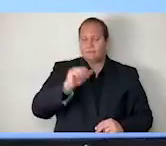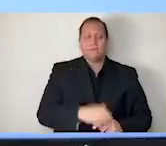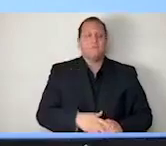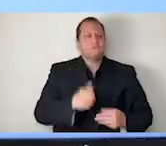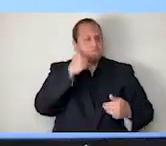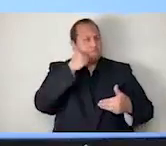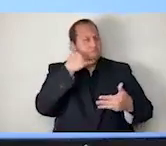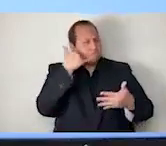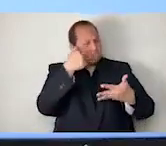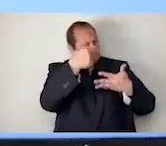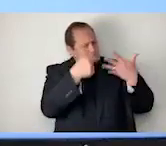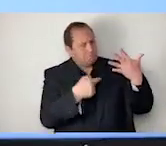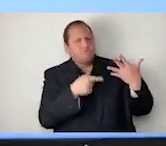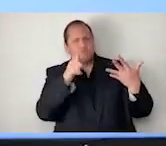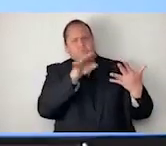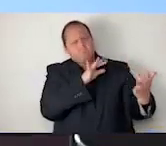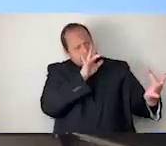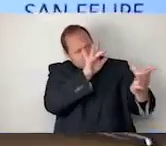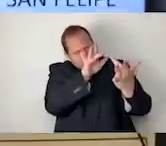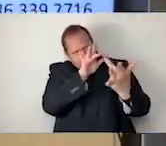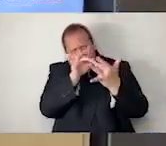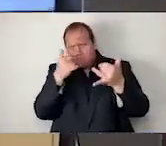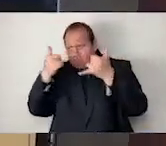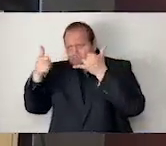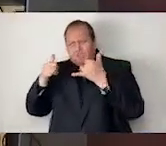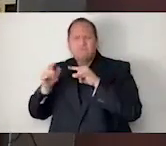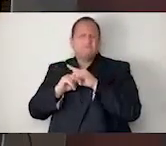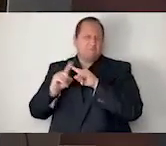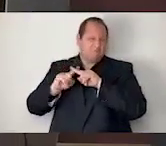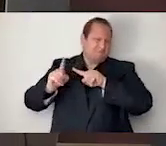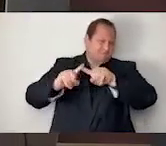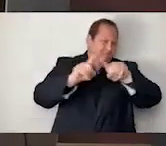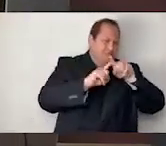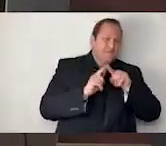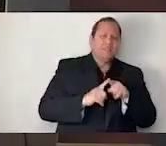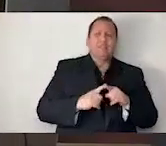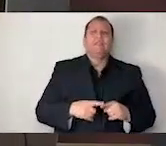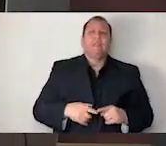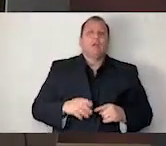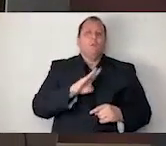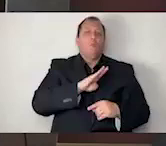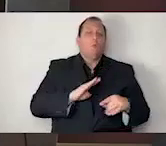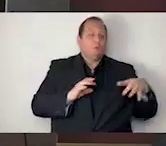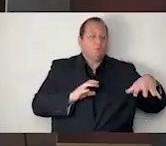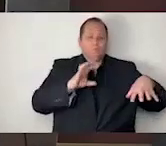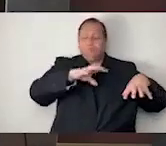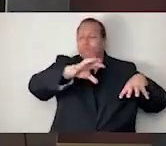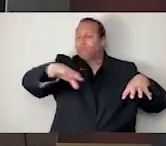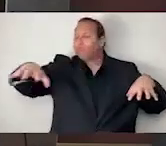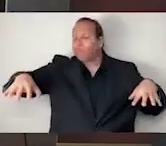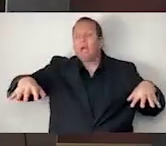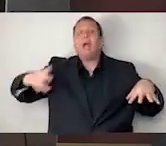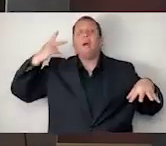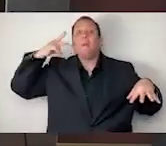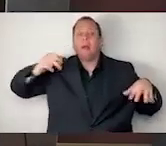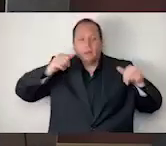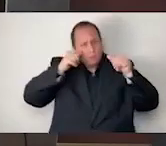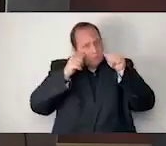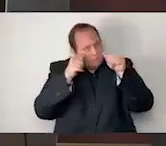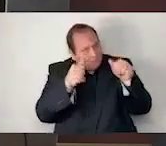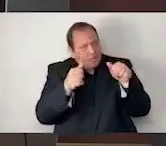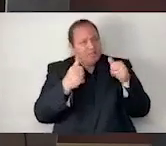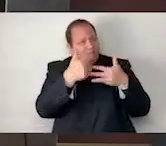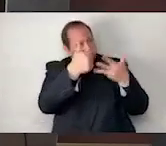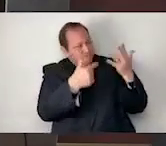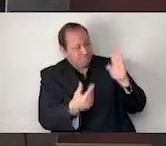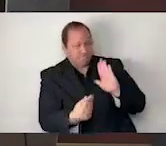16 esos son los teléfonos a los que ustedes pueden llamar de los diferentes municipios para que podamos